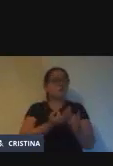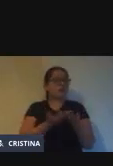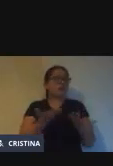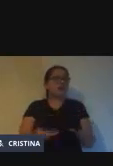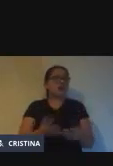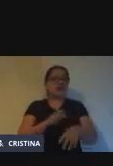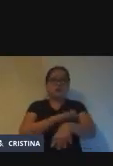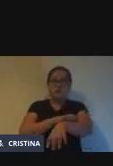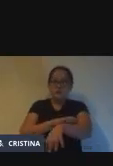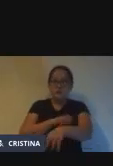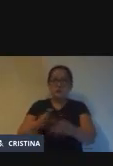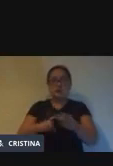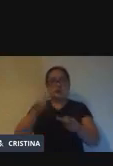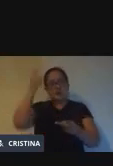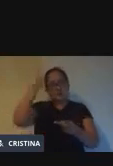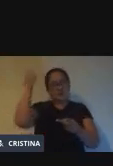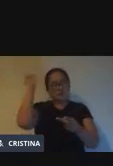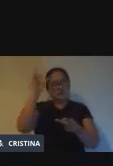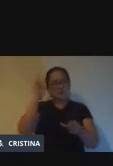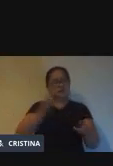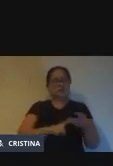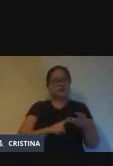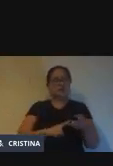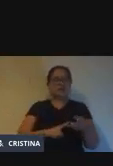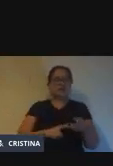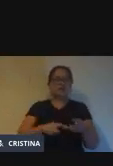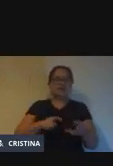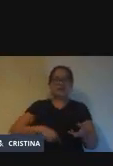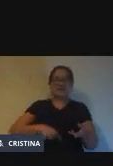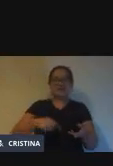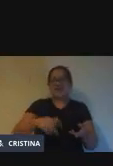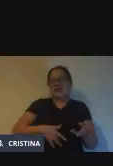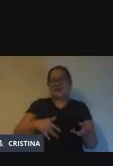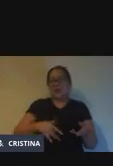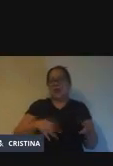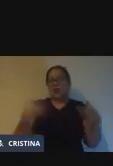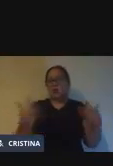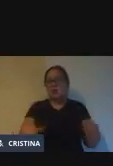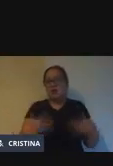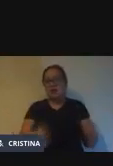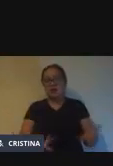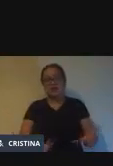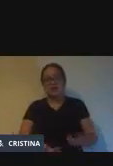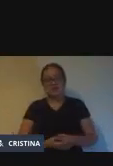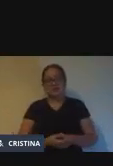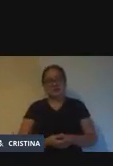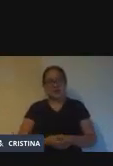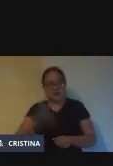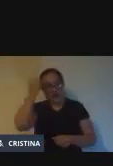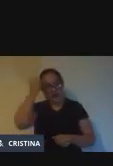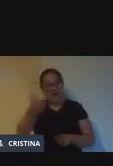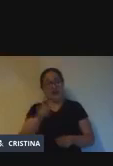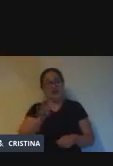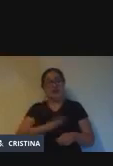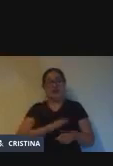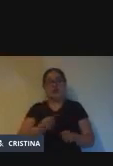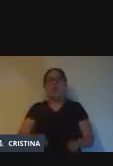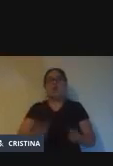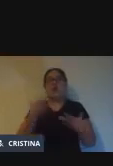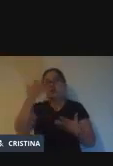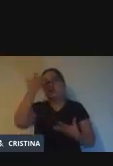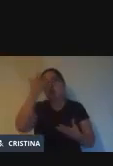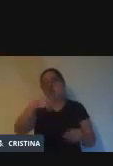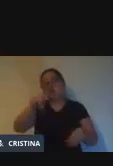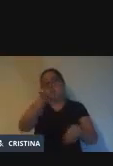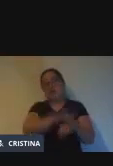salida. Imagínense ustedes pasar 40 días y que vamos para más, pero vamos